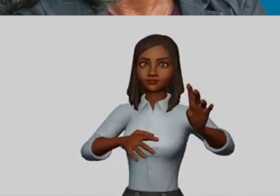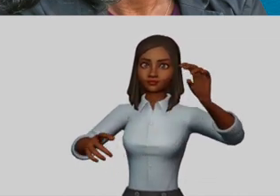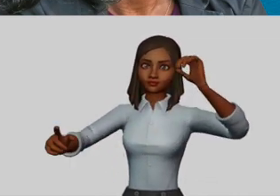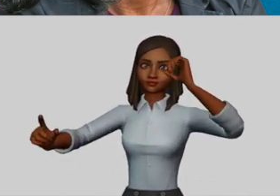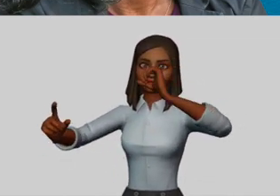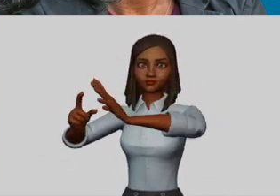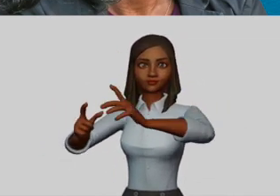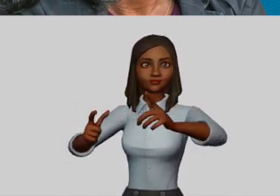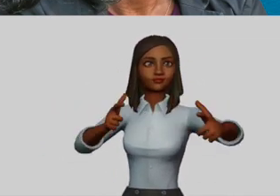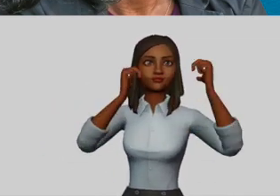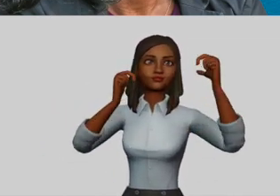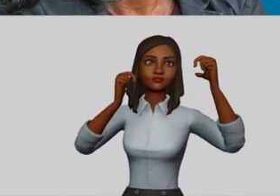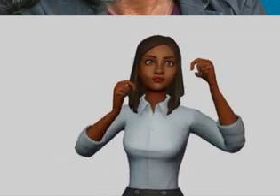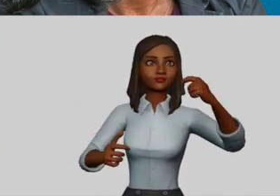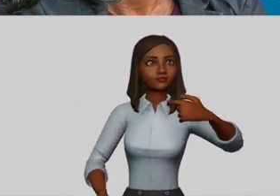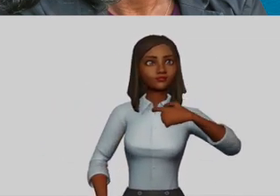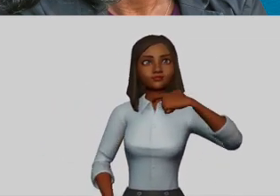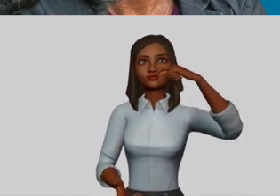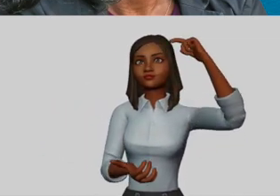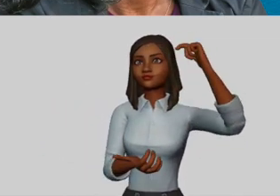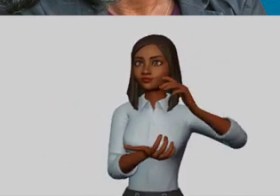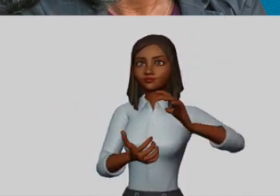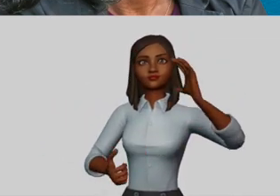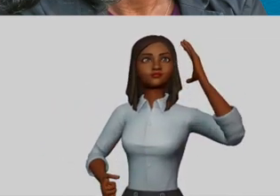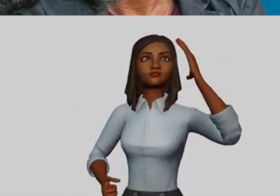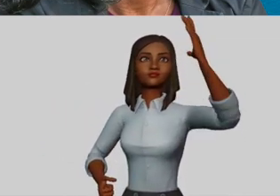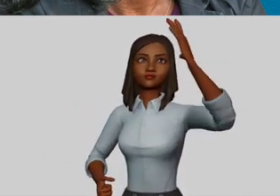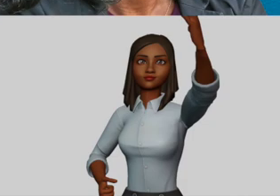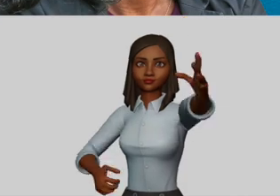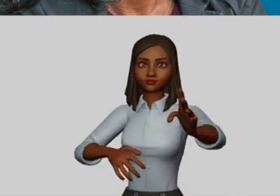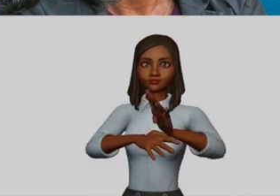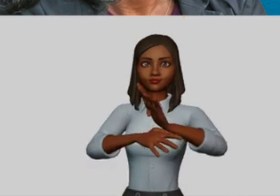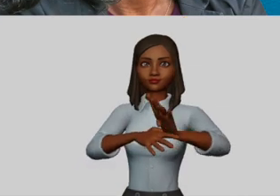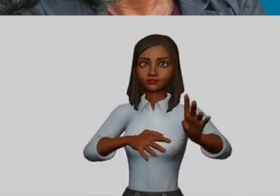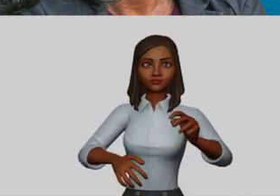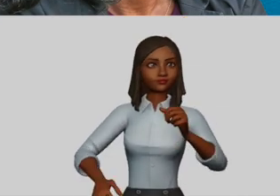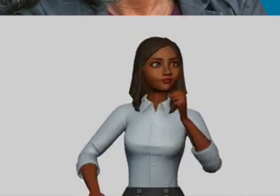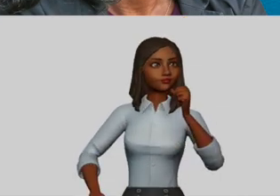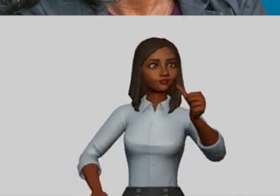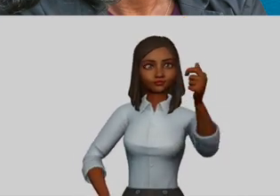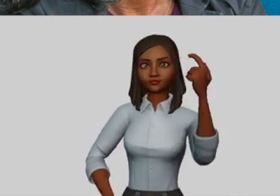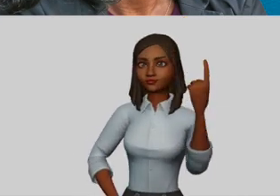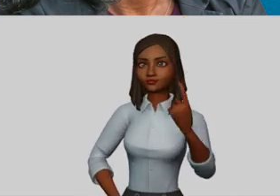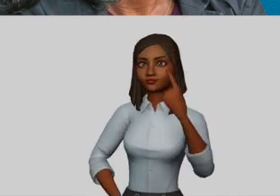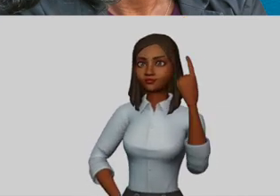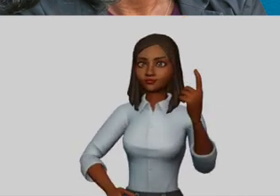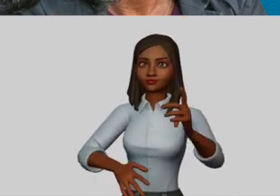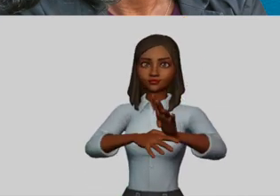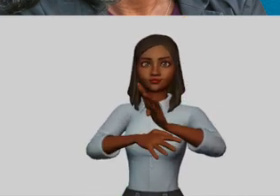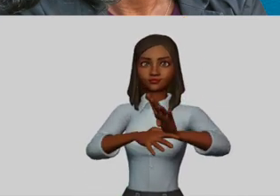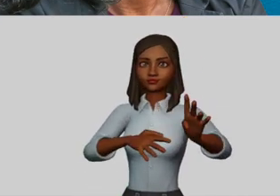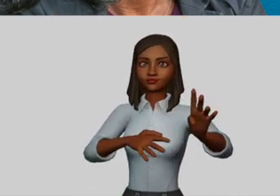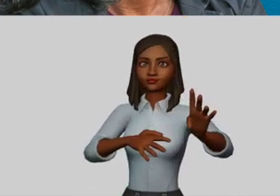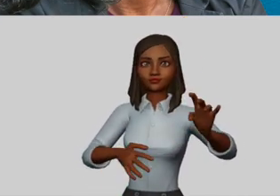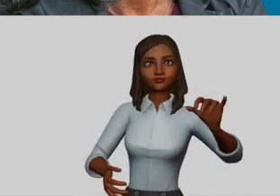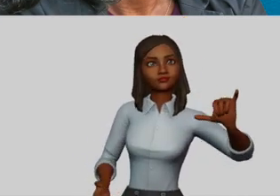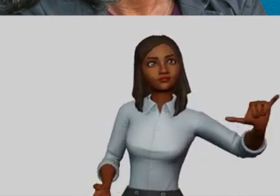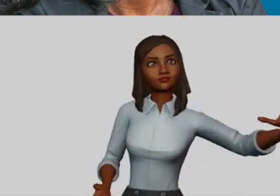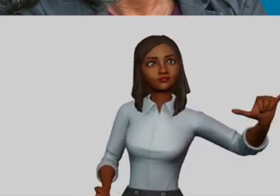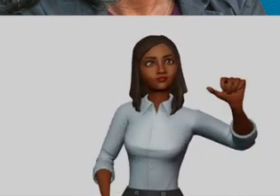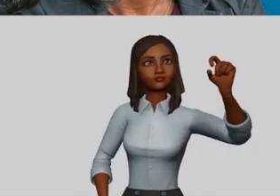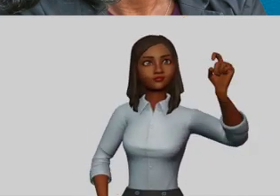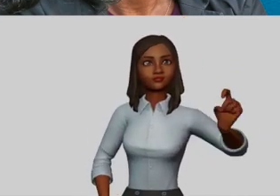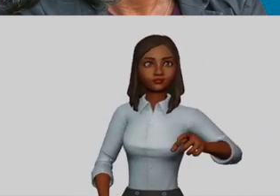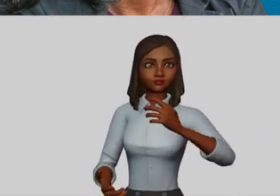Entonces, cuéntanos de how you broke into this banking tech sector. ¿Qué es Fannie Mae también? Sí,